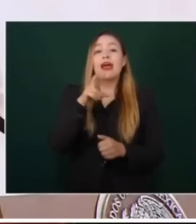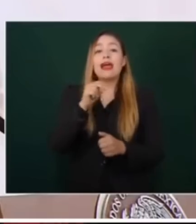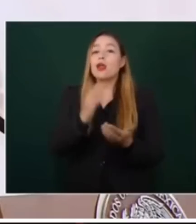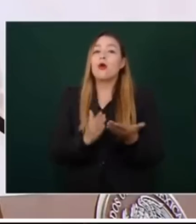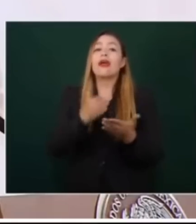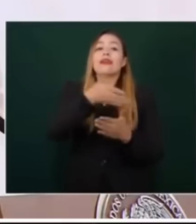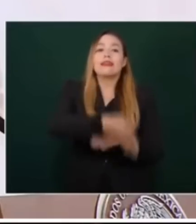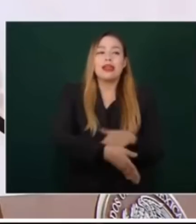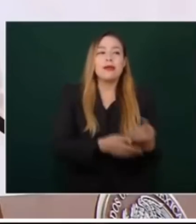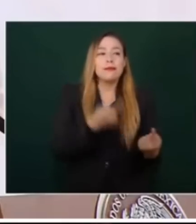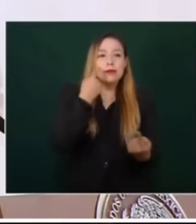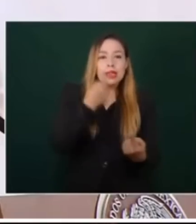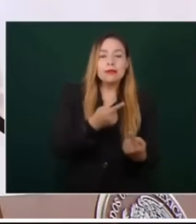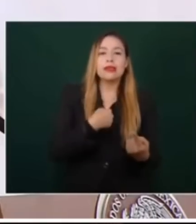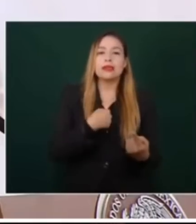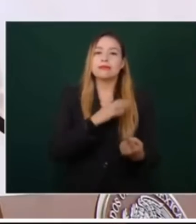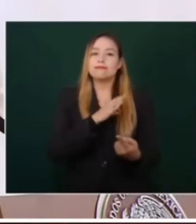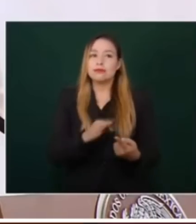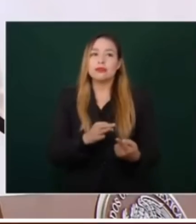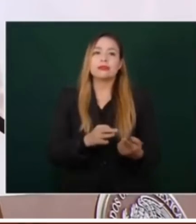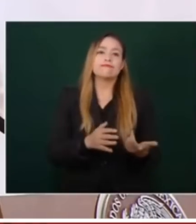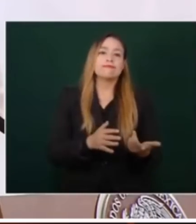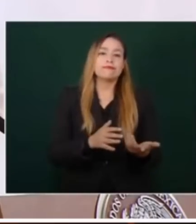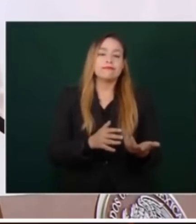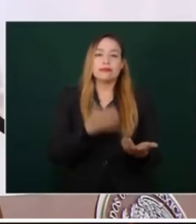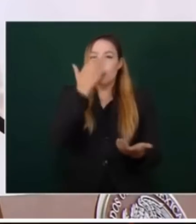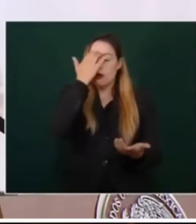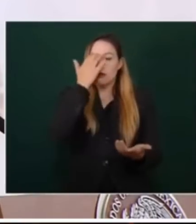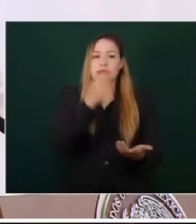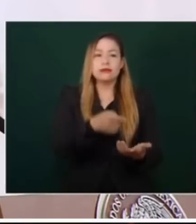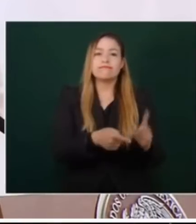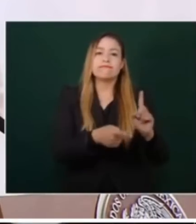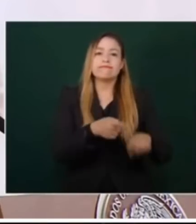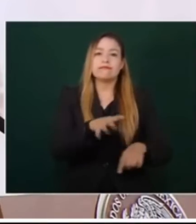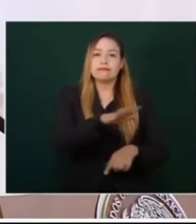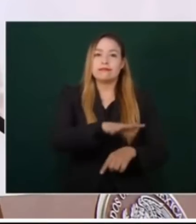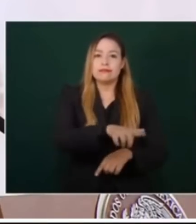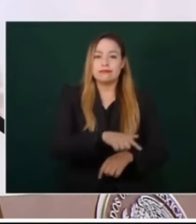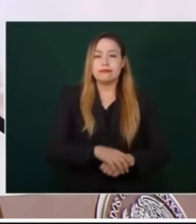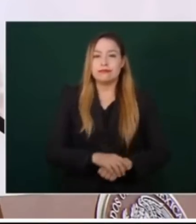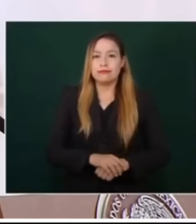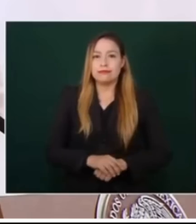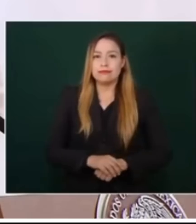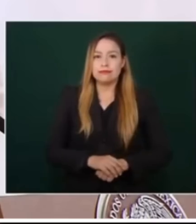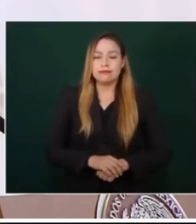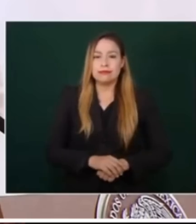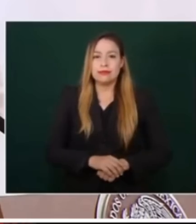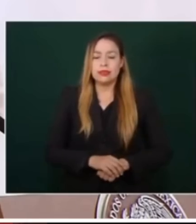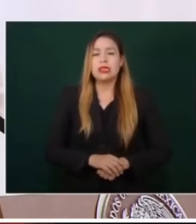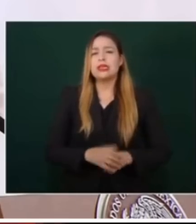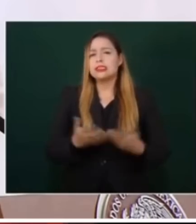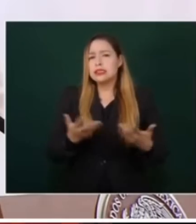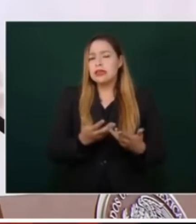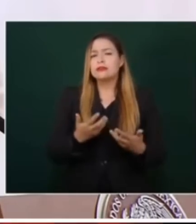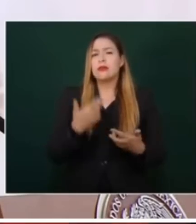realizar nuestra tarea. Entonces, esta fuerza hace reconocimientos terrestres y